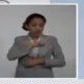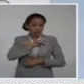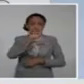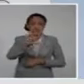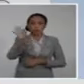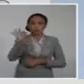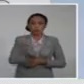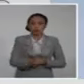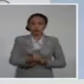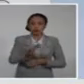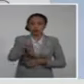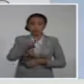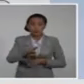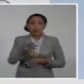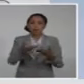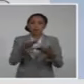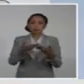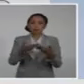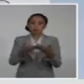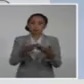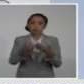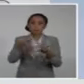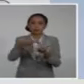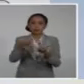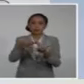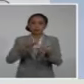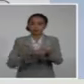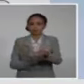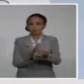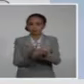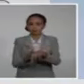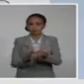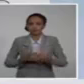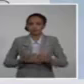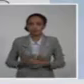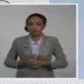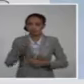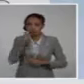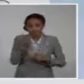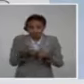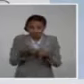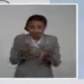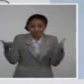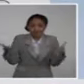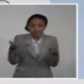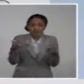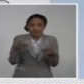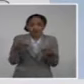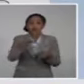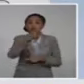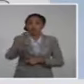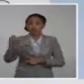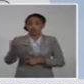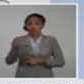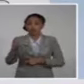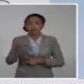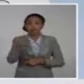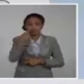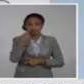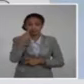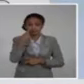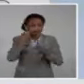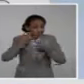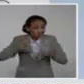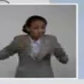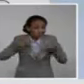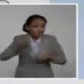COVID y que tuviera un incremento de 206 más. Con este estudio realizado ayer, con